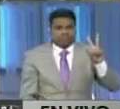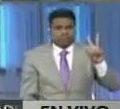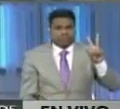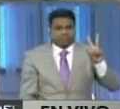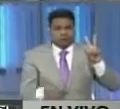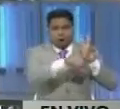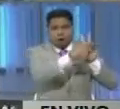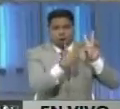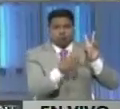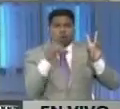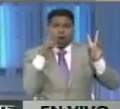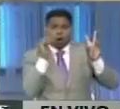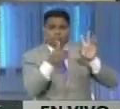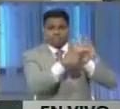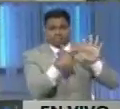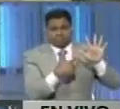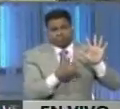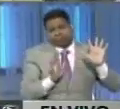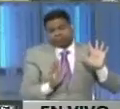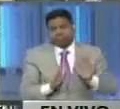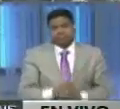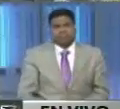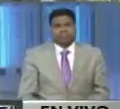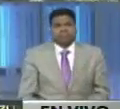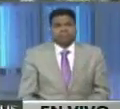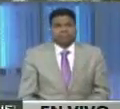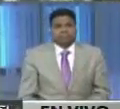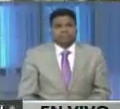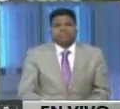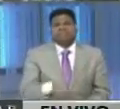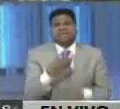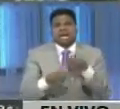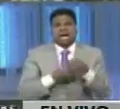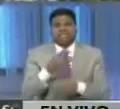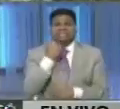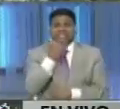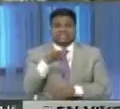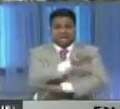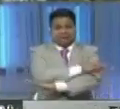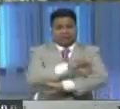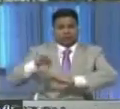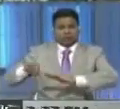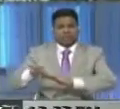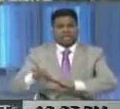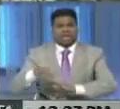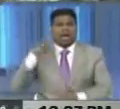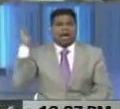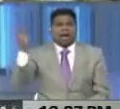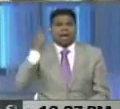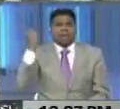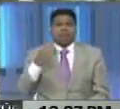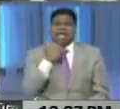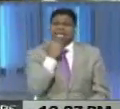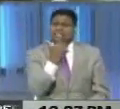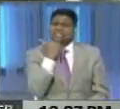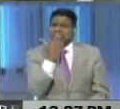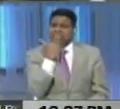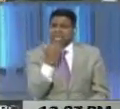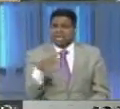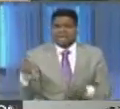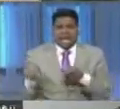generadores de violencia que se encuentran operando en toda esta zona de la frontera de la Pure muy cerca del río arauca